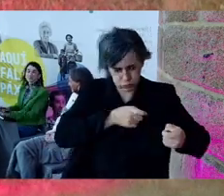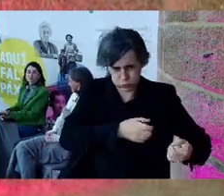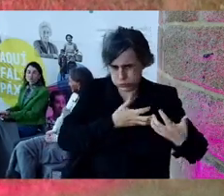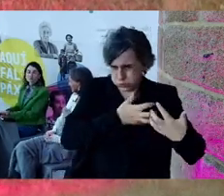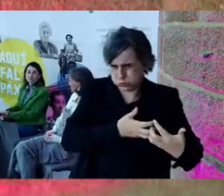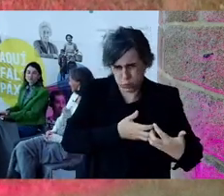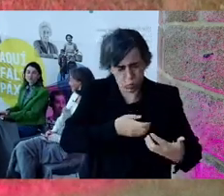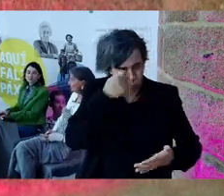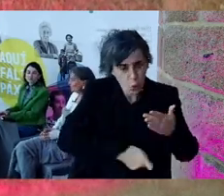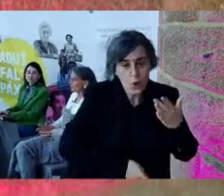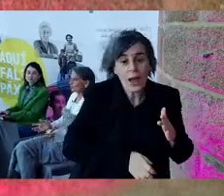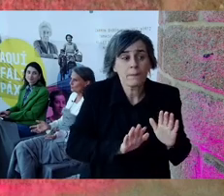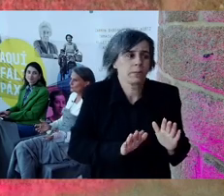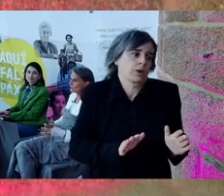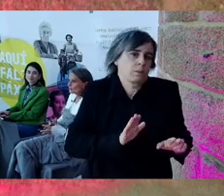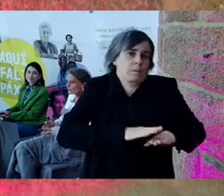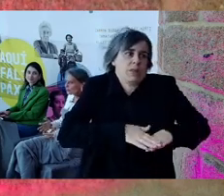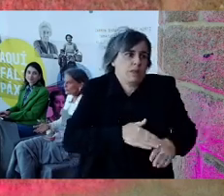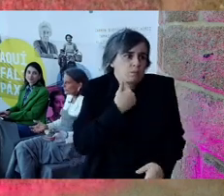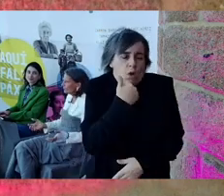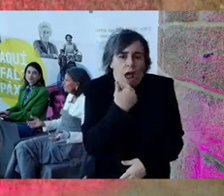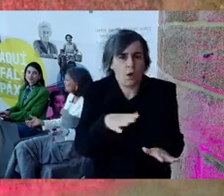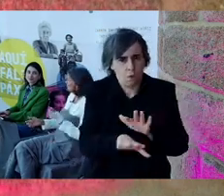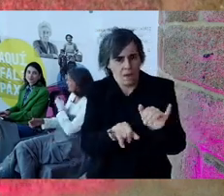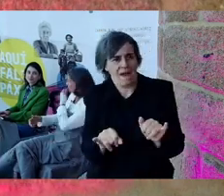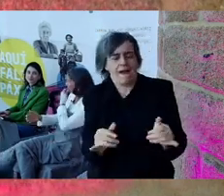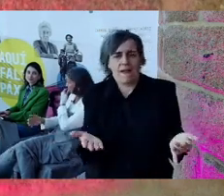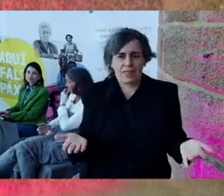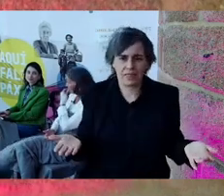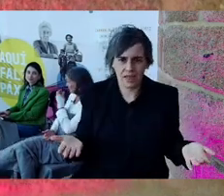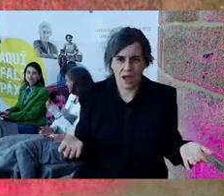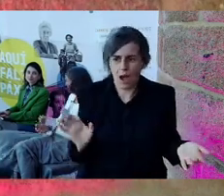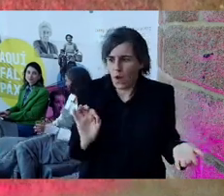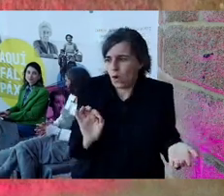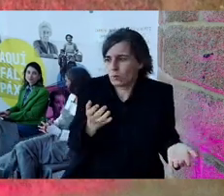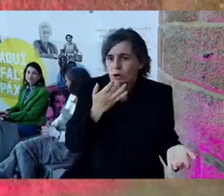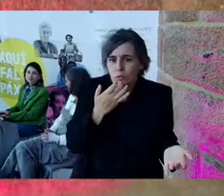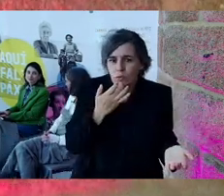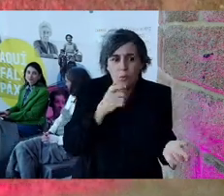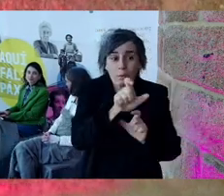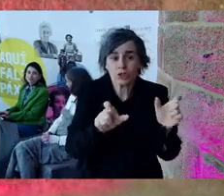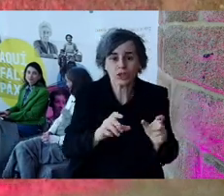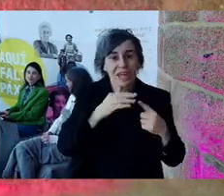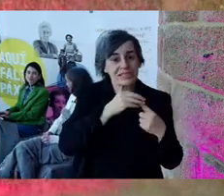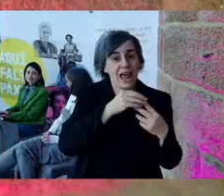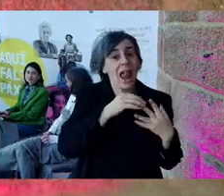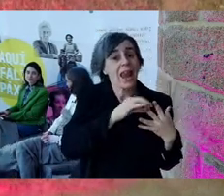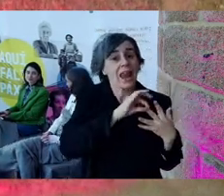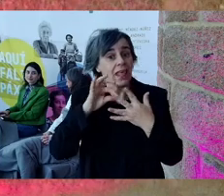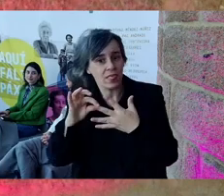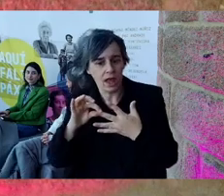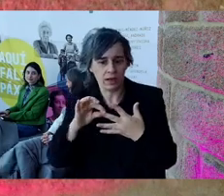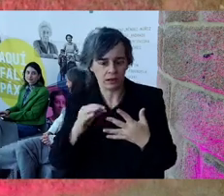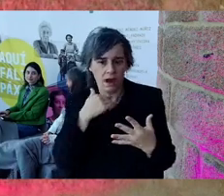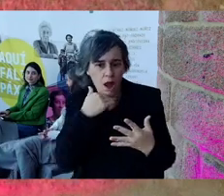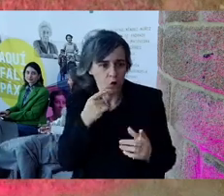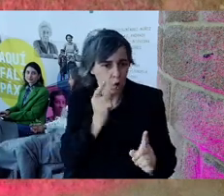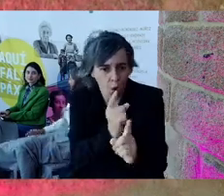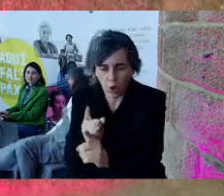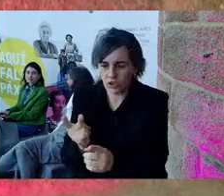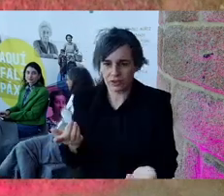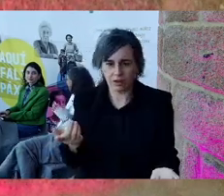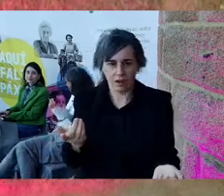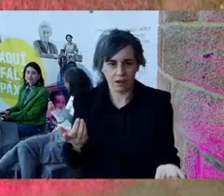menos, después de lo que le habían hecho padecer, o por lo menos yo que sé, coger a los cabecillas, pero es que no le dejaron